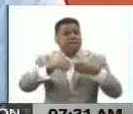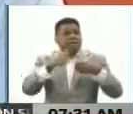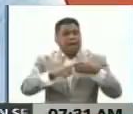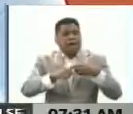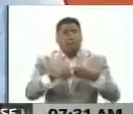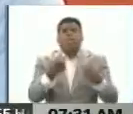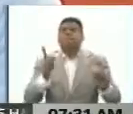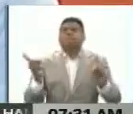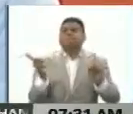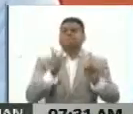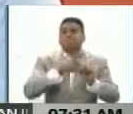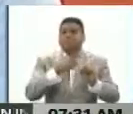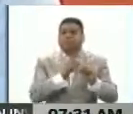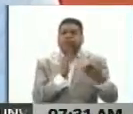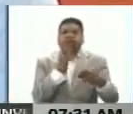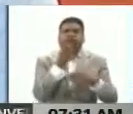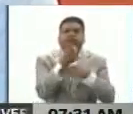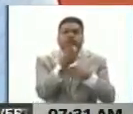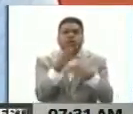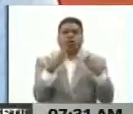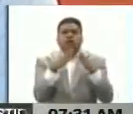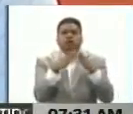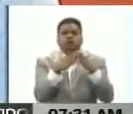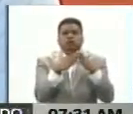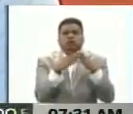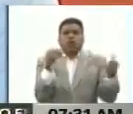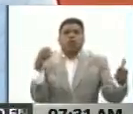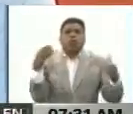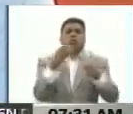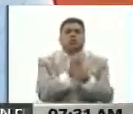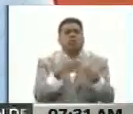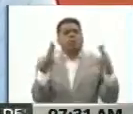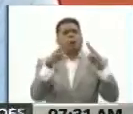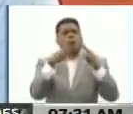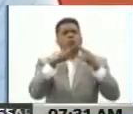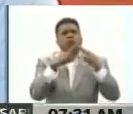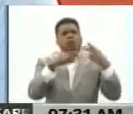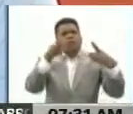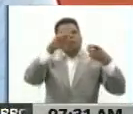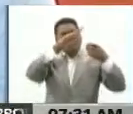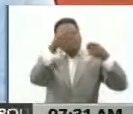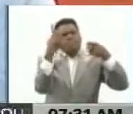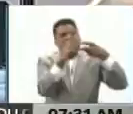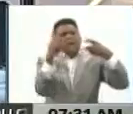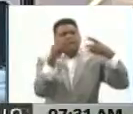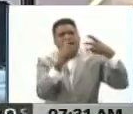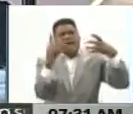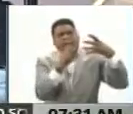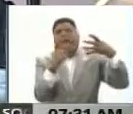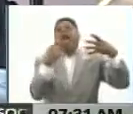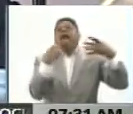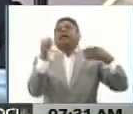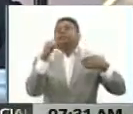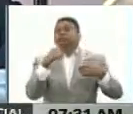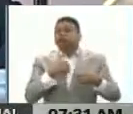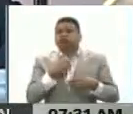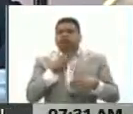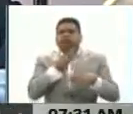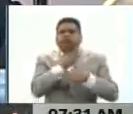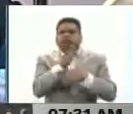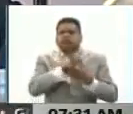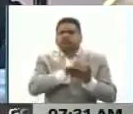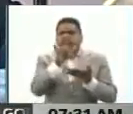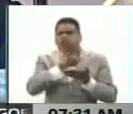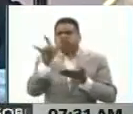primer encuentro de Occidente, vamos a conocer un poco al detalle que viene haciendo cada dirección de cultura. Yo he viajado mucho a las bases de